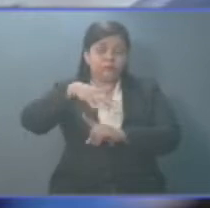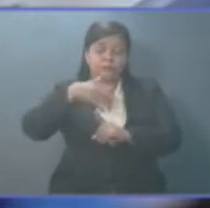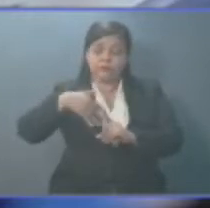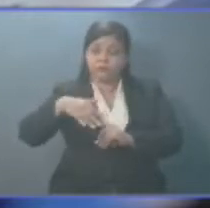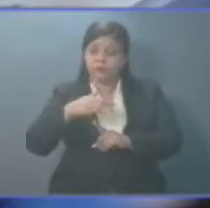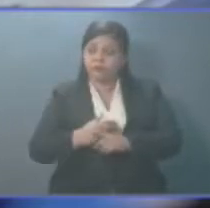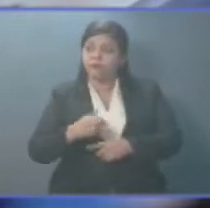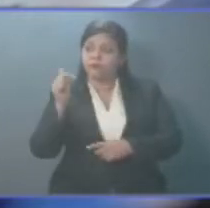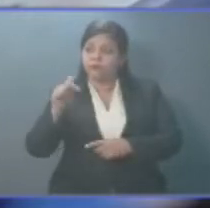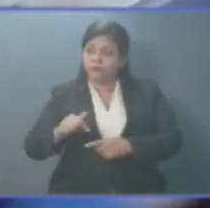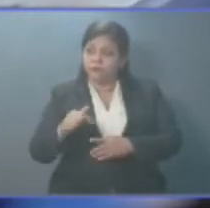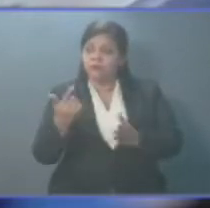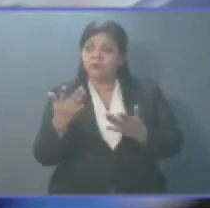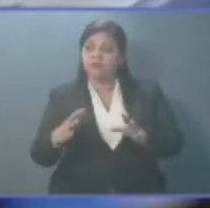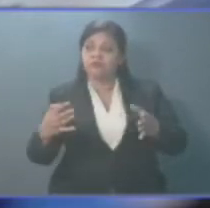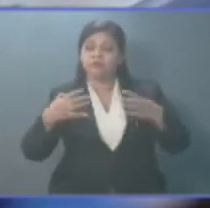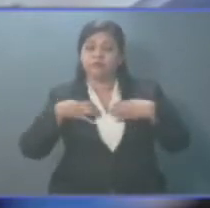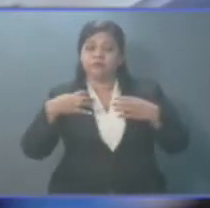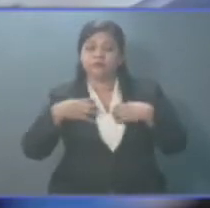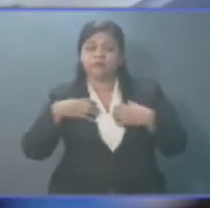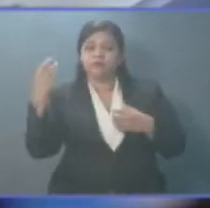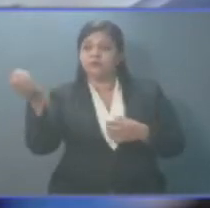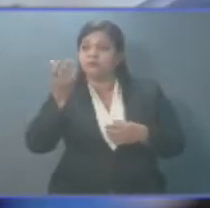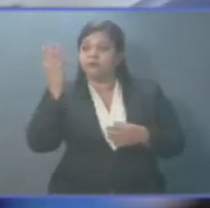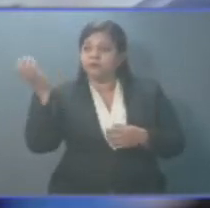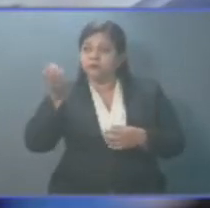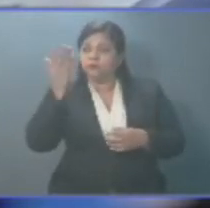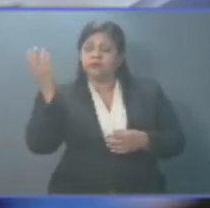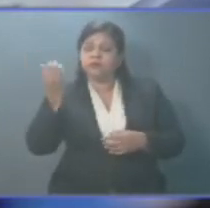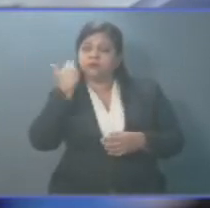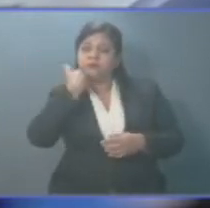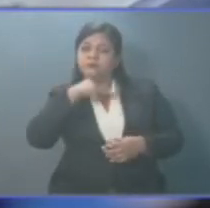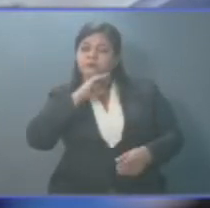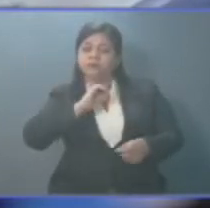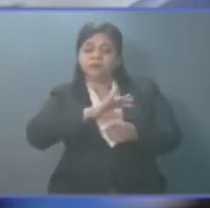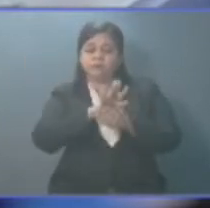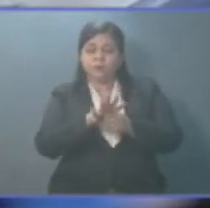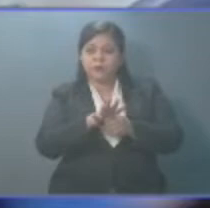que vivimos a raíz de la emergencia de la pandemia por